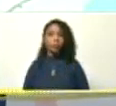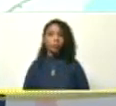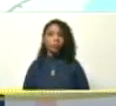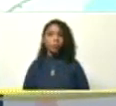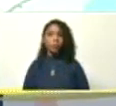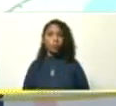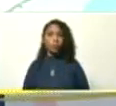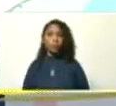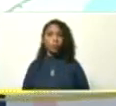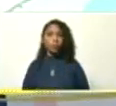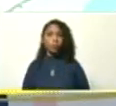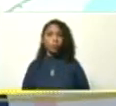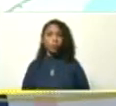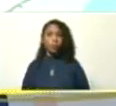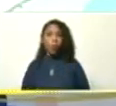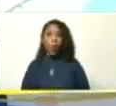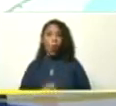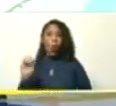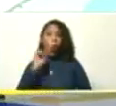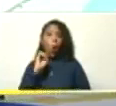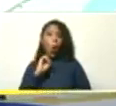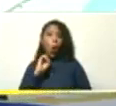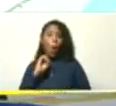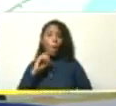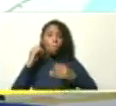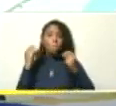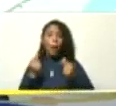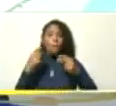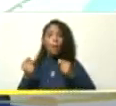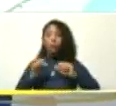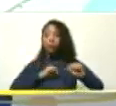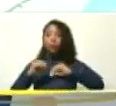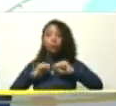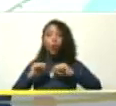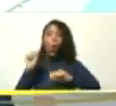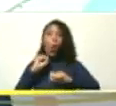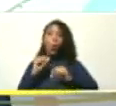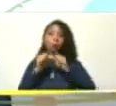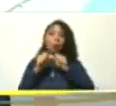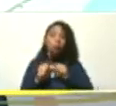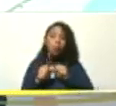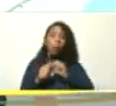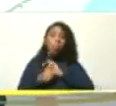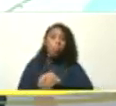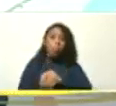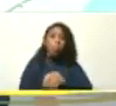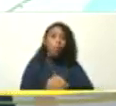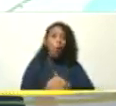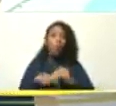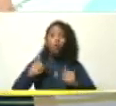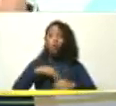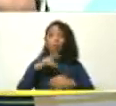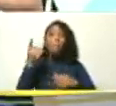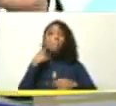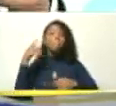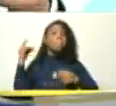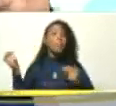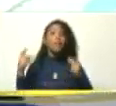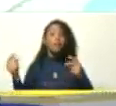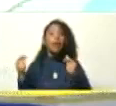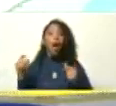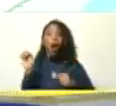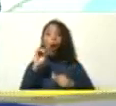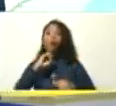O nos encaramamos o nos quedamos. O nos ponemos las pilas o el tiempo